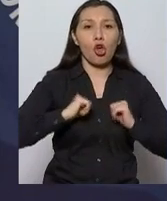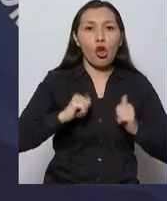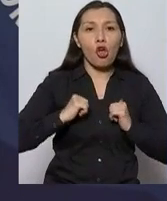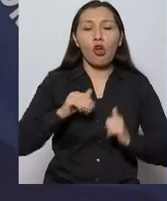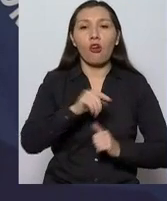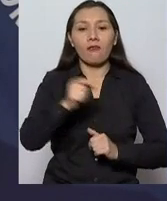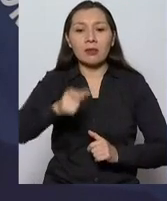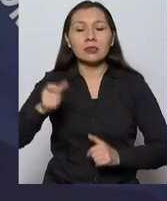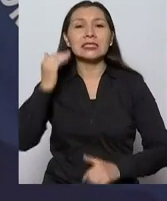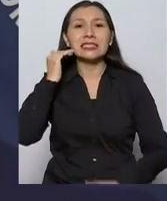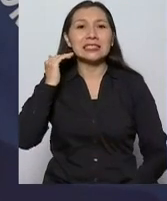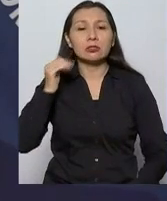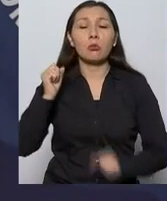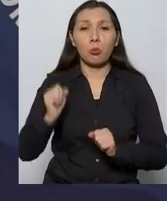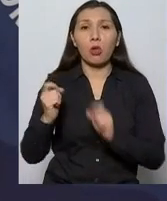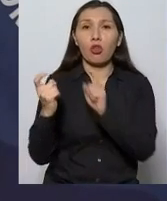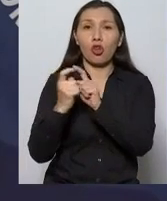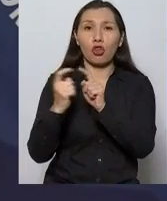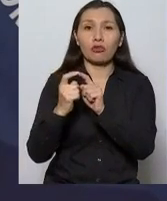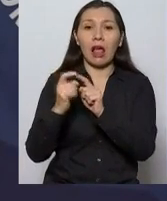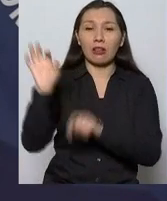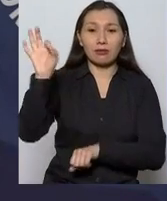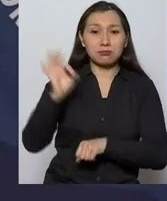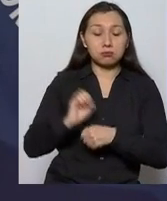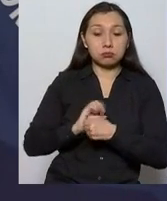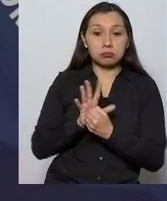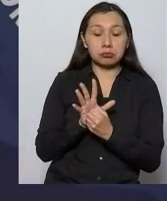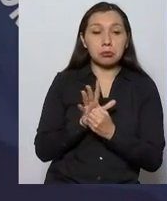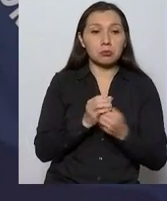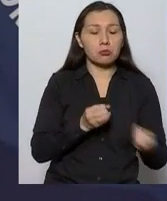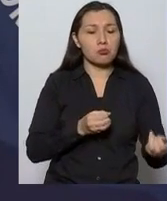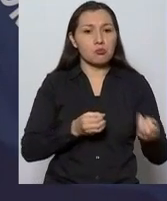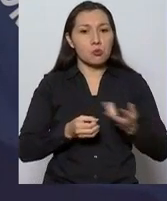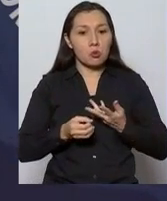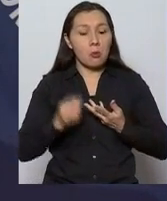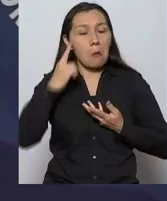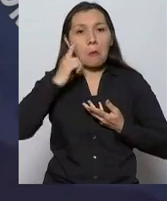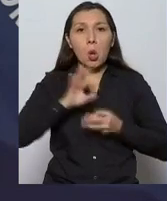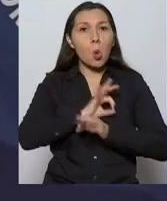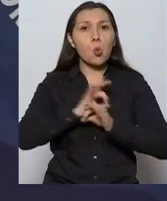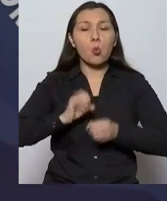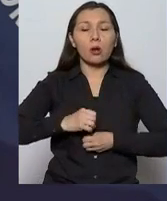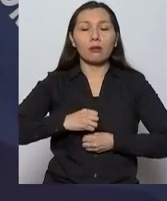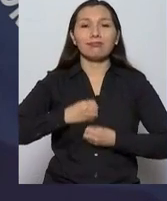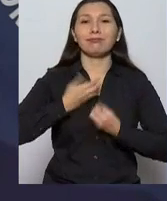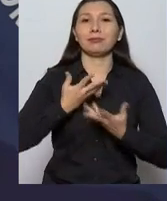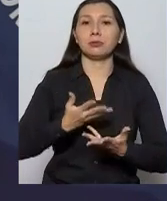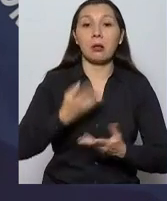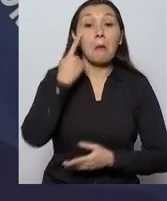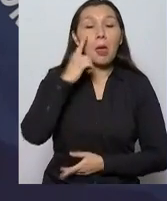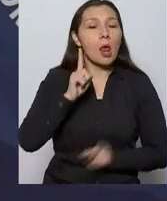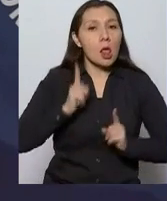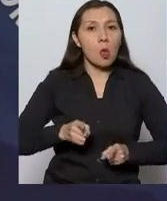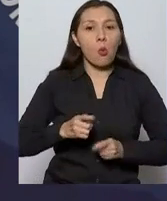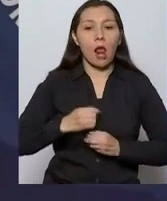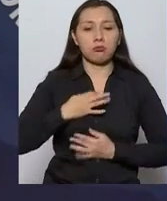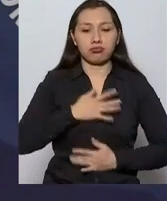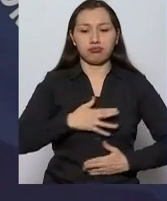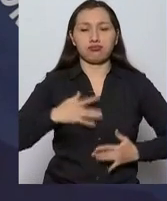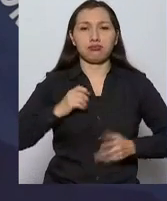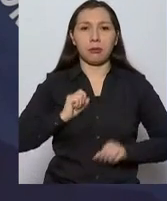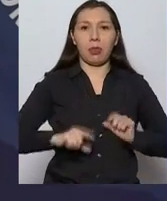que pueden tener contacto con el virus sin desarrollar síntomas, pero desarrollando